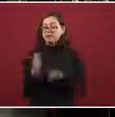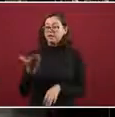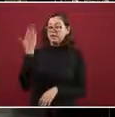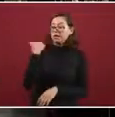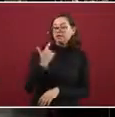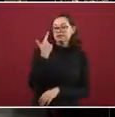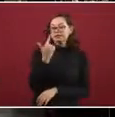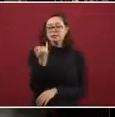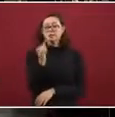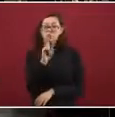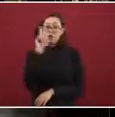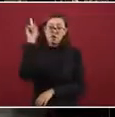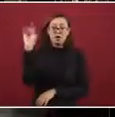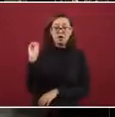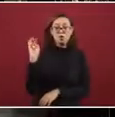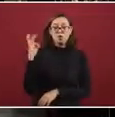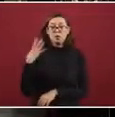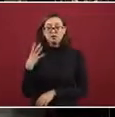en Washington.